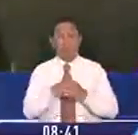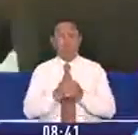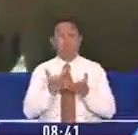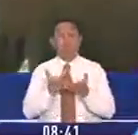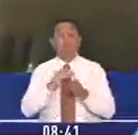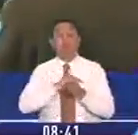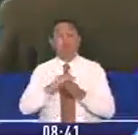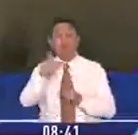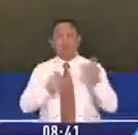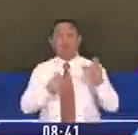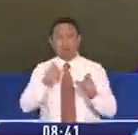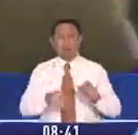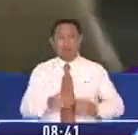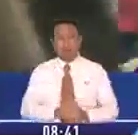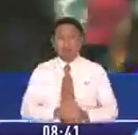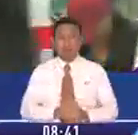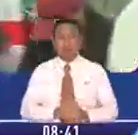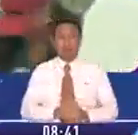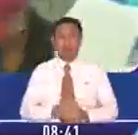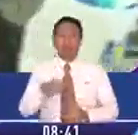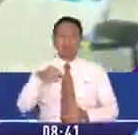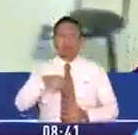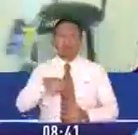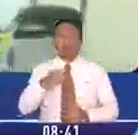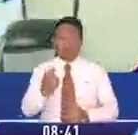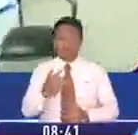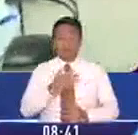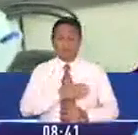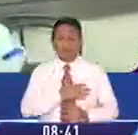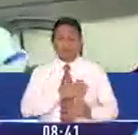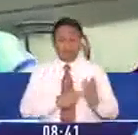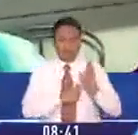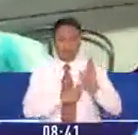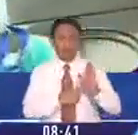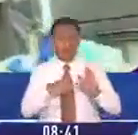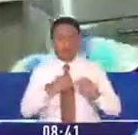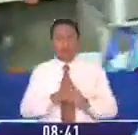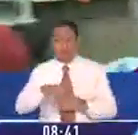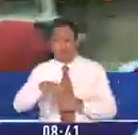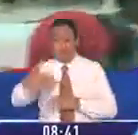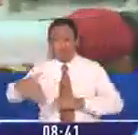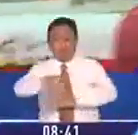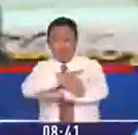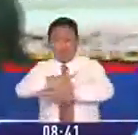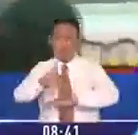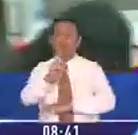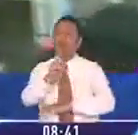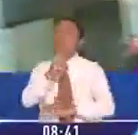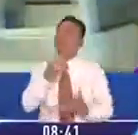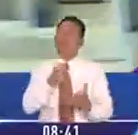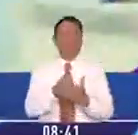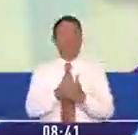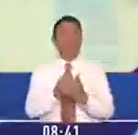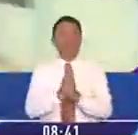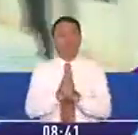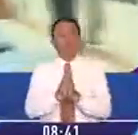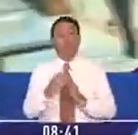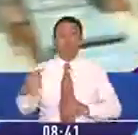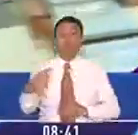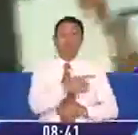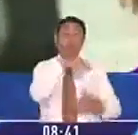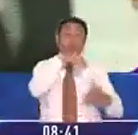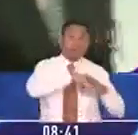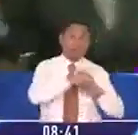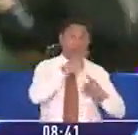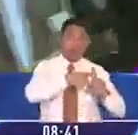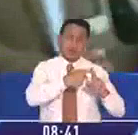a la ciudadanía en general de que seamos conscientes desde nuestro ejemplo de no comprar en la calle, no comprar y fomentar más vale el comercio